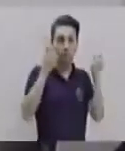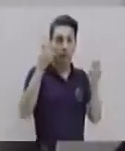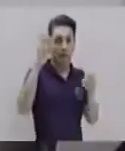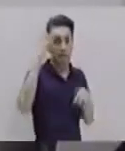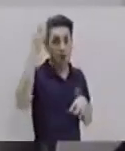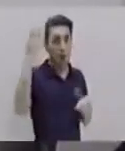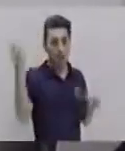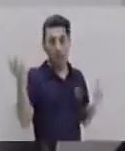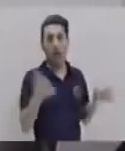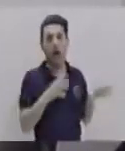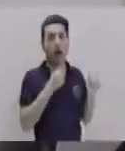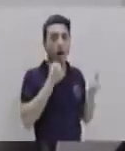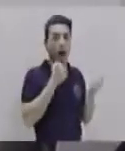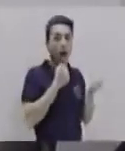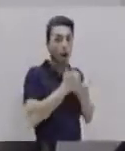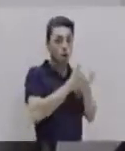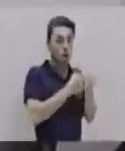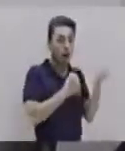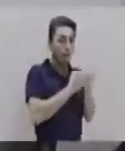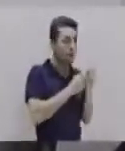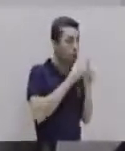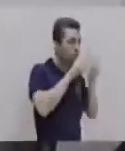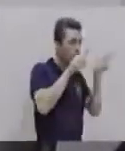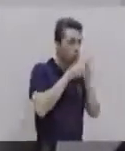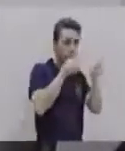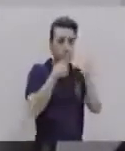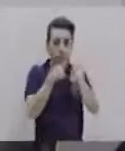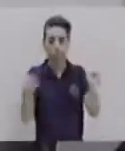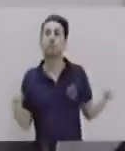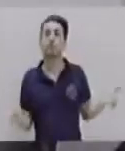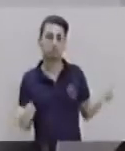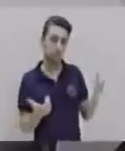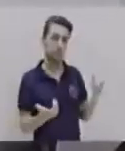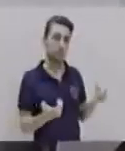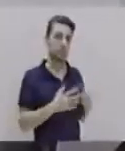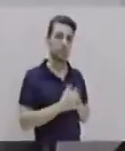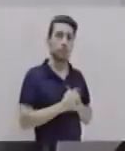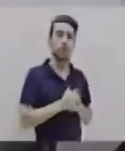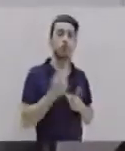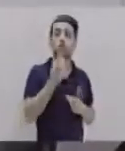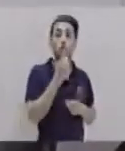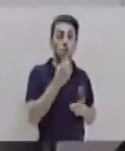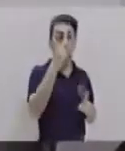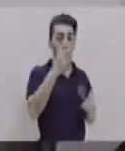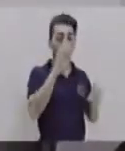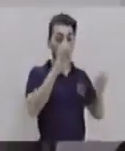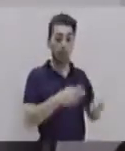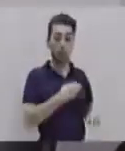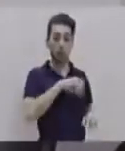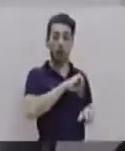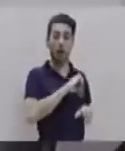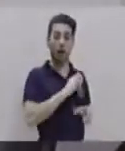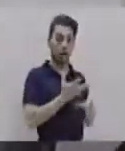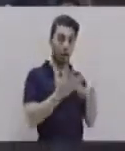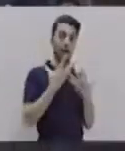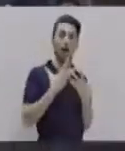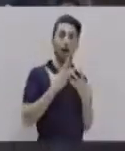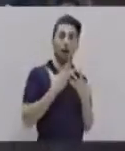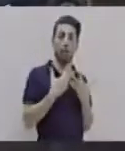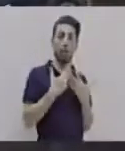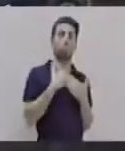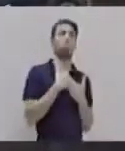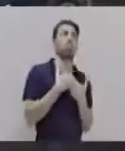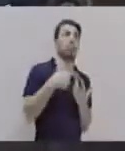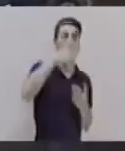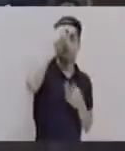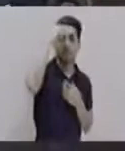que tiene la psicología y que nosotros podemos acudir, entonces no solo en el área personal va a afectarnos el